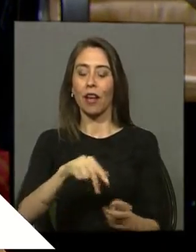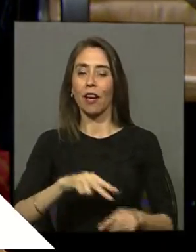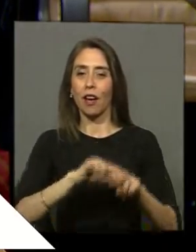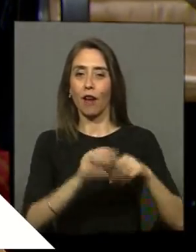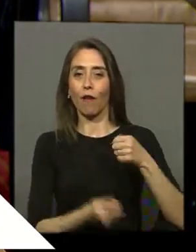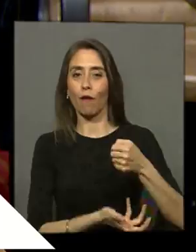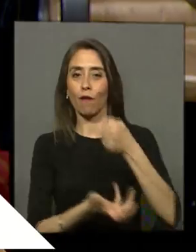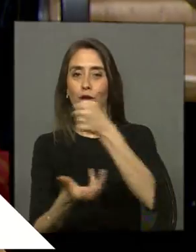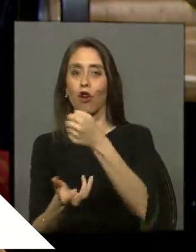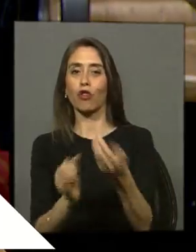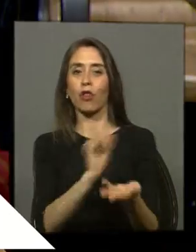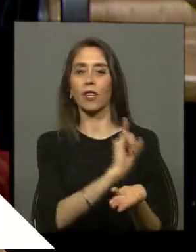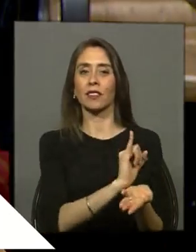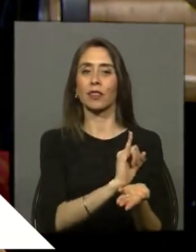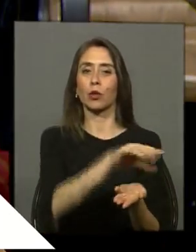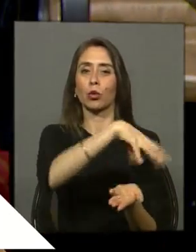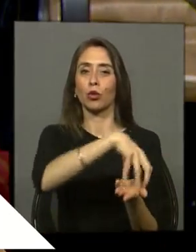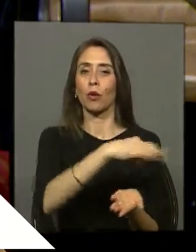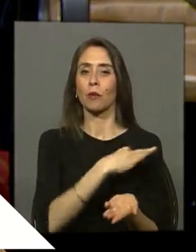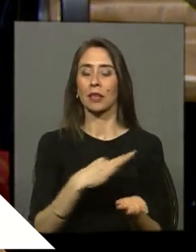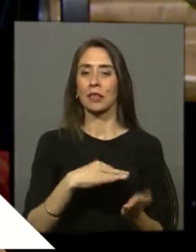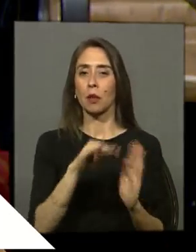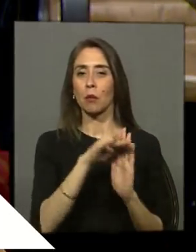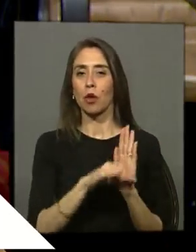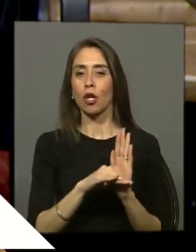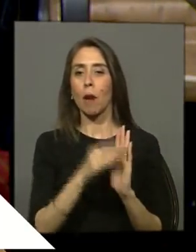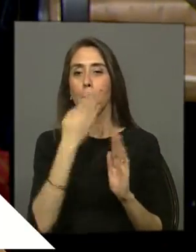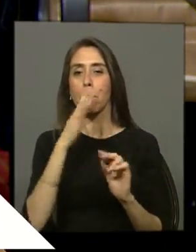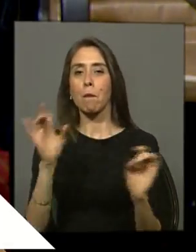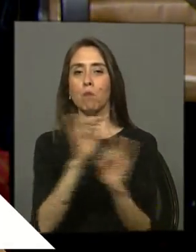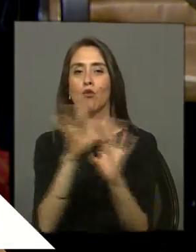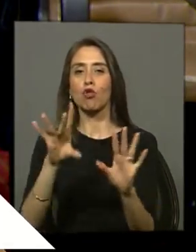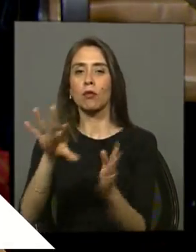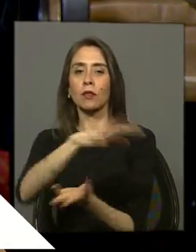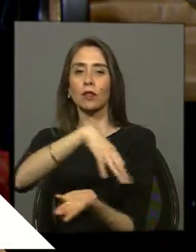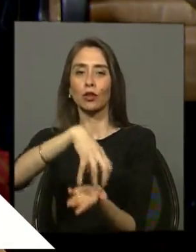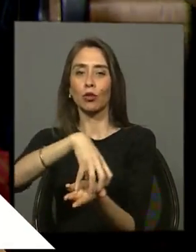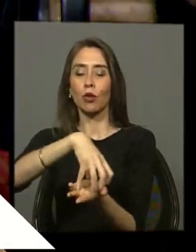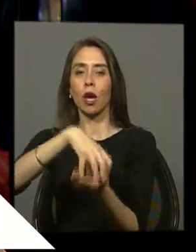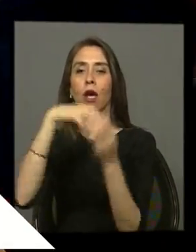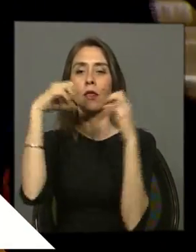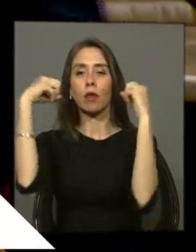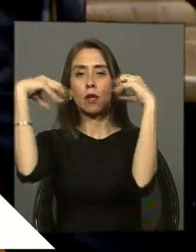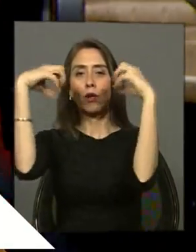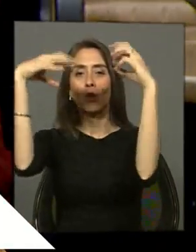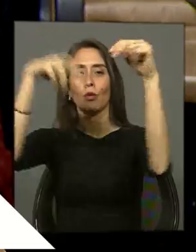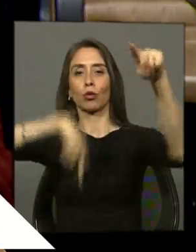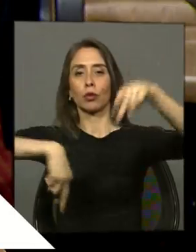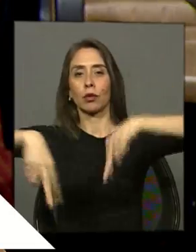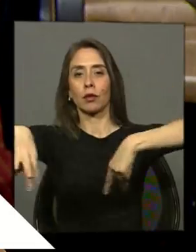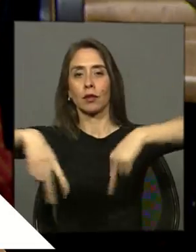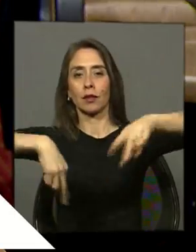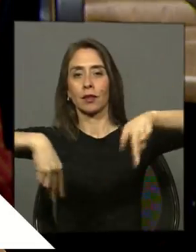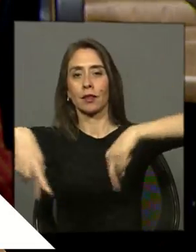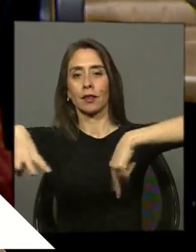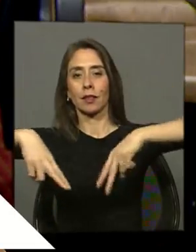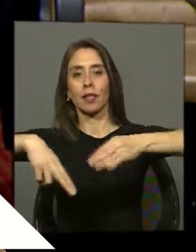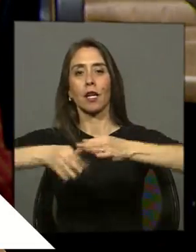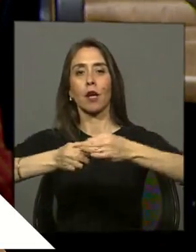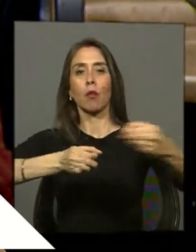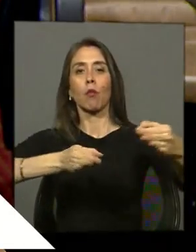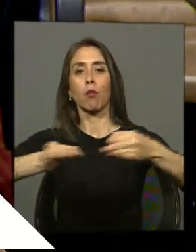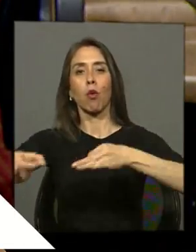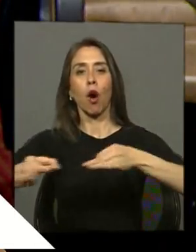sectoriales fundamentalmente programas de mejoramiento urbano luminarias peatonales en los accesos a los distintos pueblos